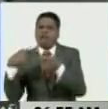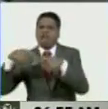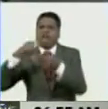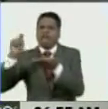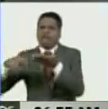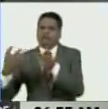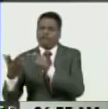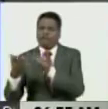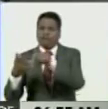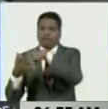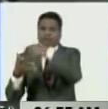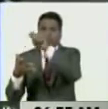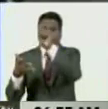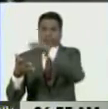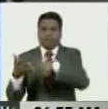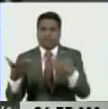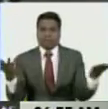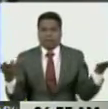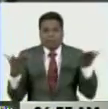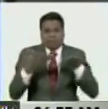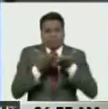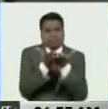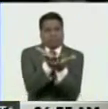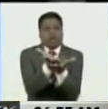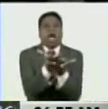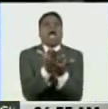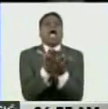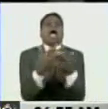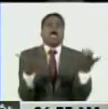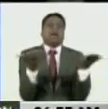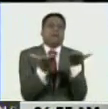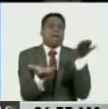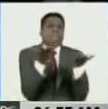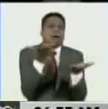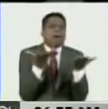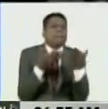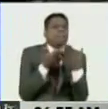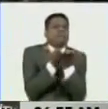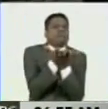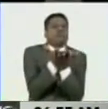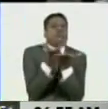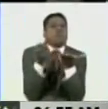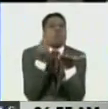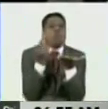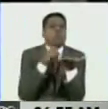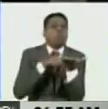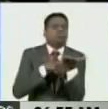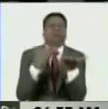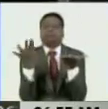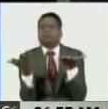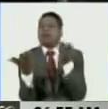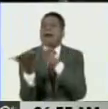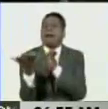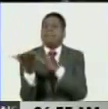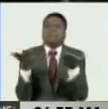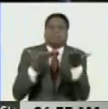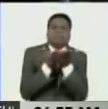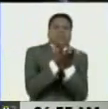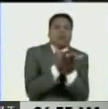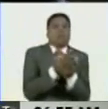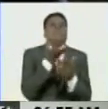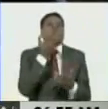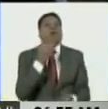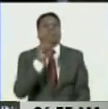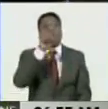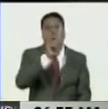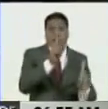que un sábado se inscribió en una organización con fines políticos y el próximo fin de